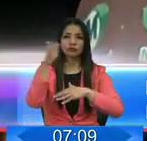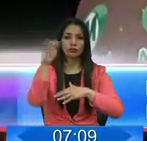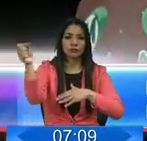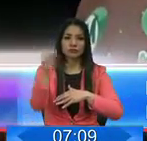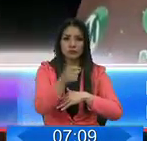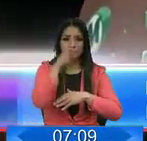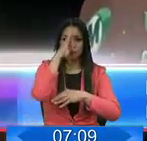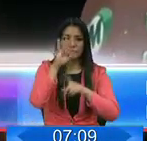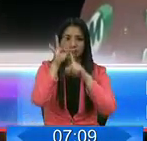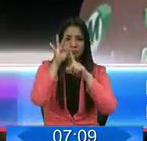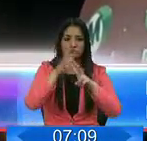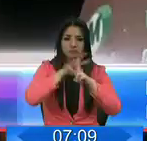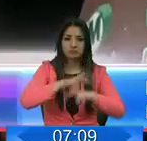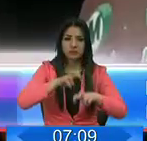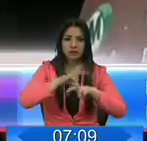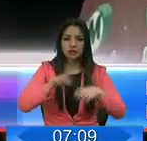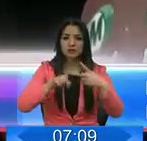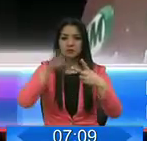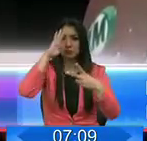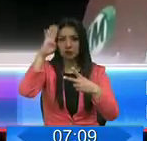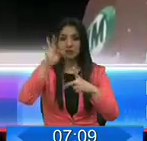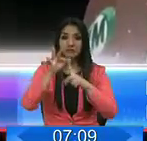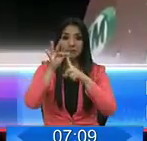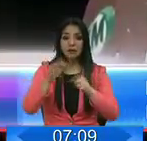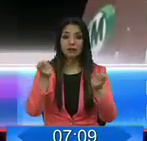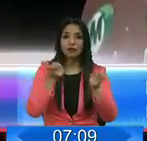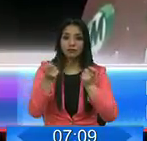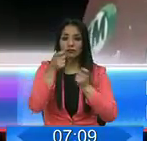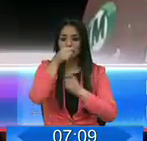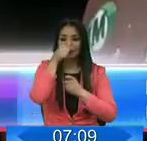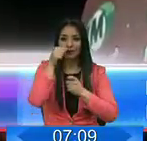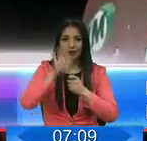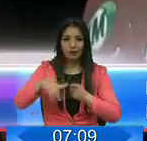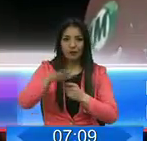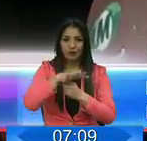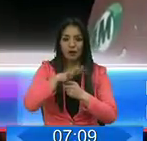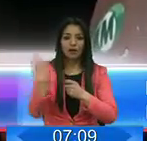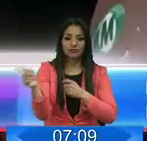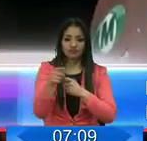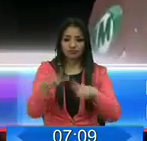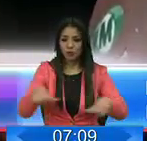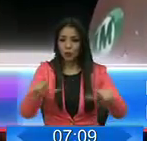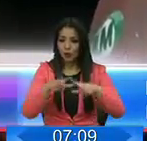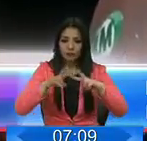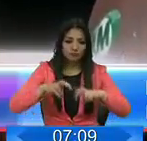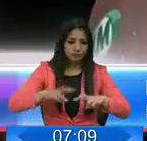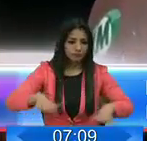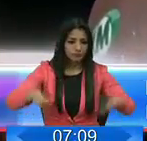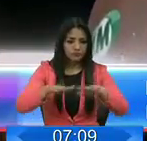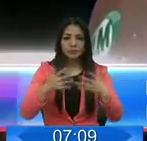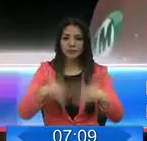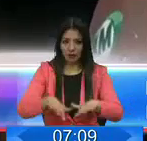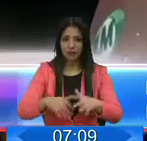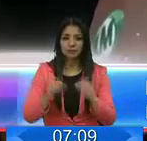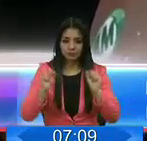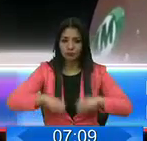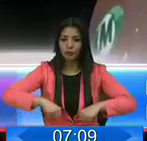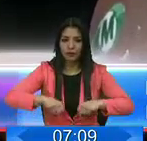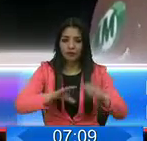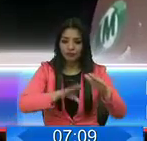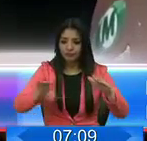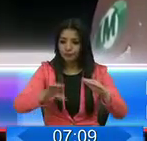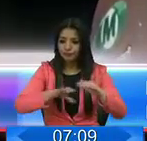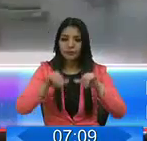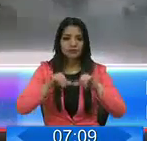criminalística, antinarcóticos, para que dejen la escena y que realicen el peritaje respectivo para continuar con el